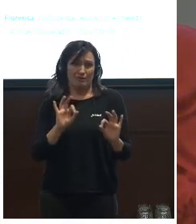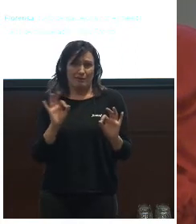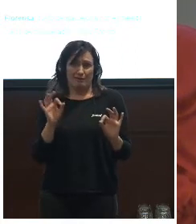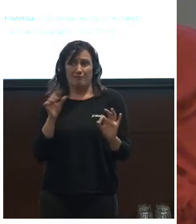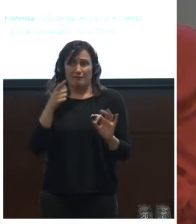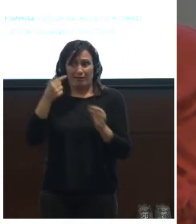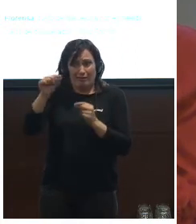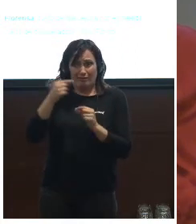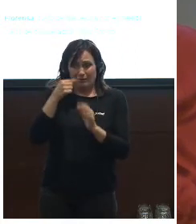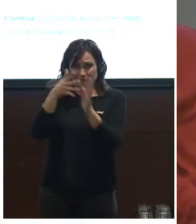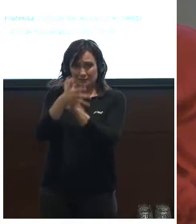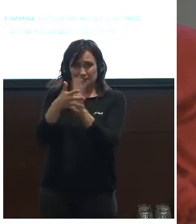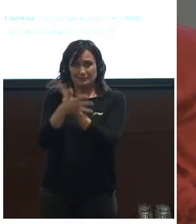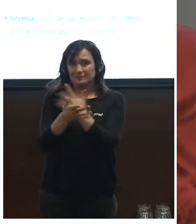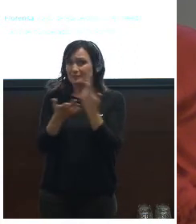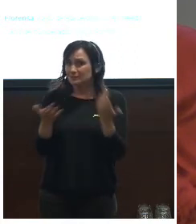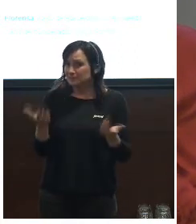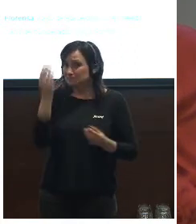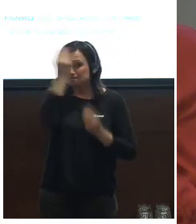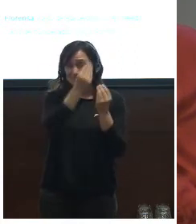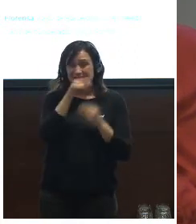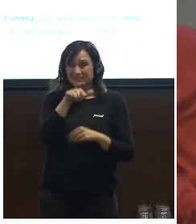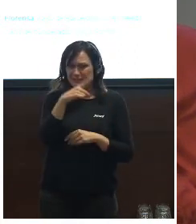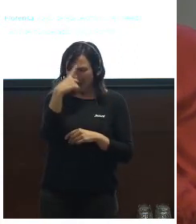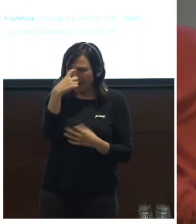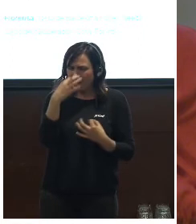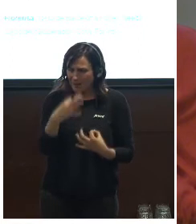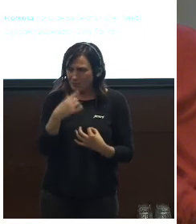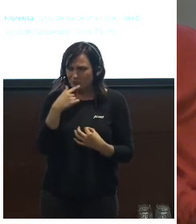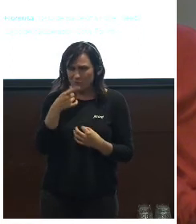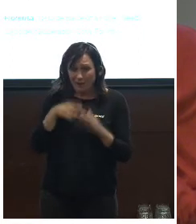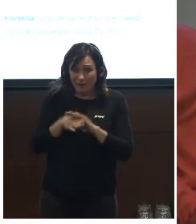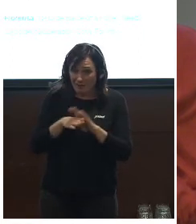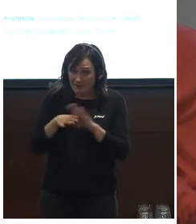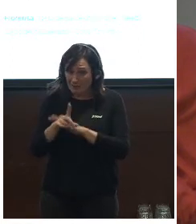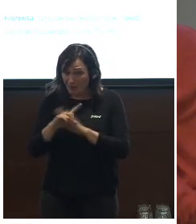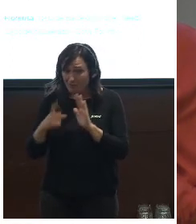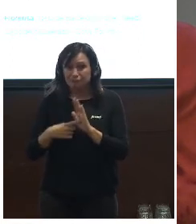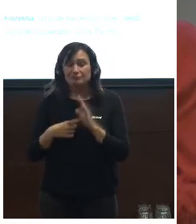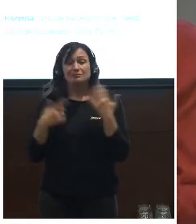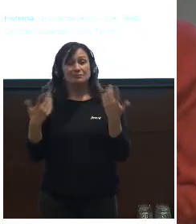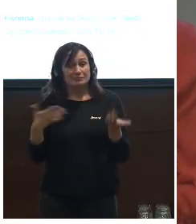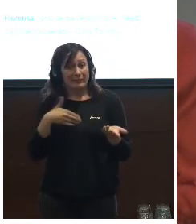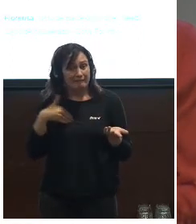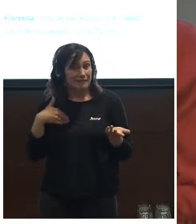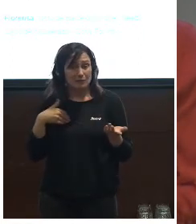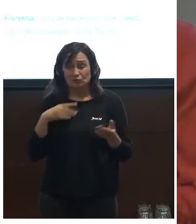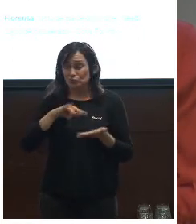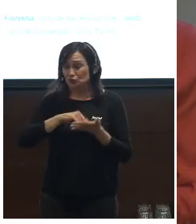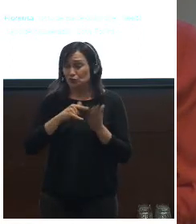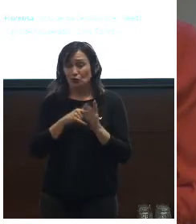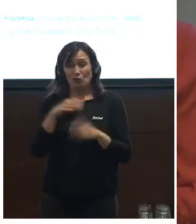creo que la única, si realmente creemos en esto, la única solución es que nos sentemos. Y